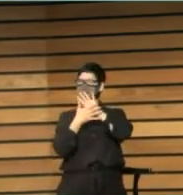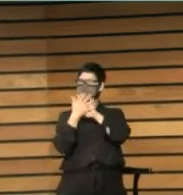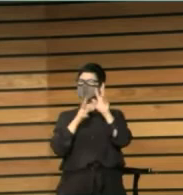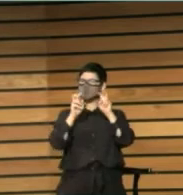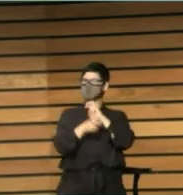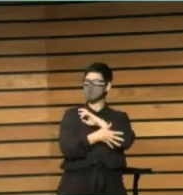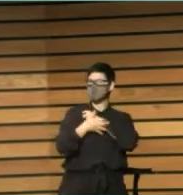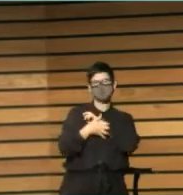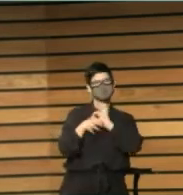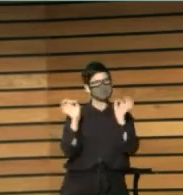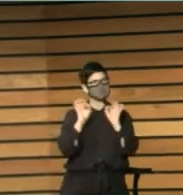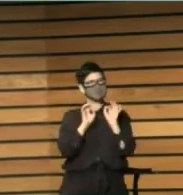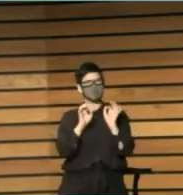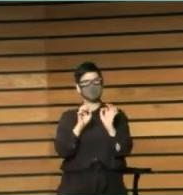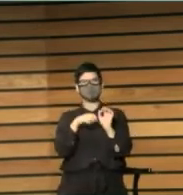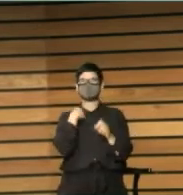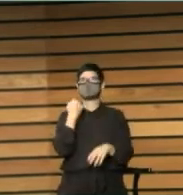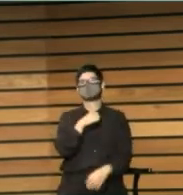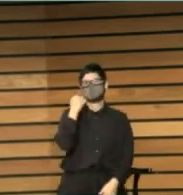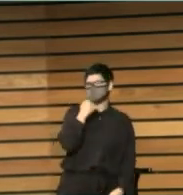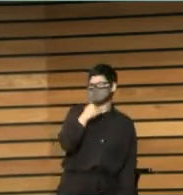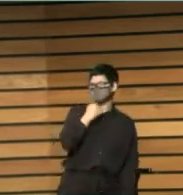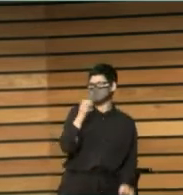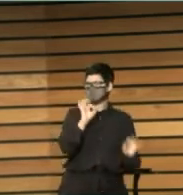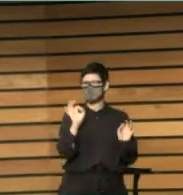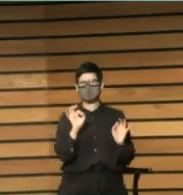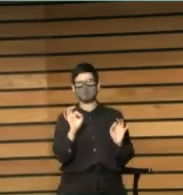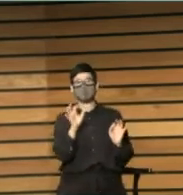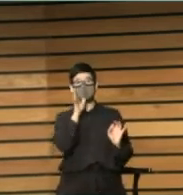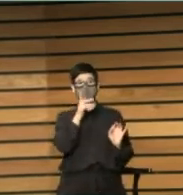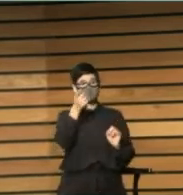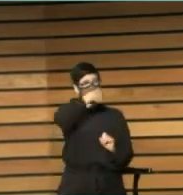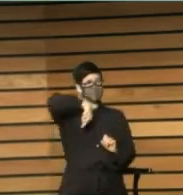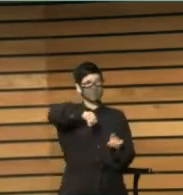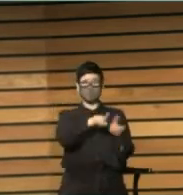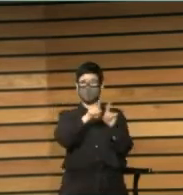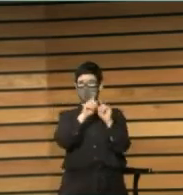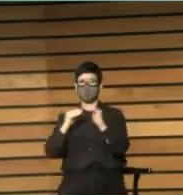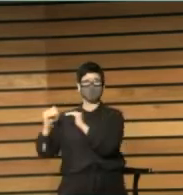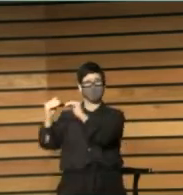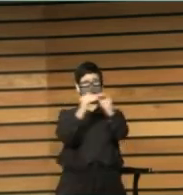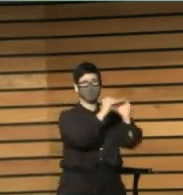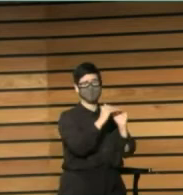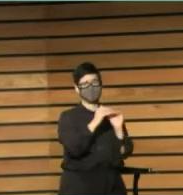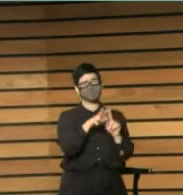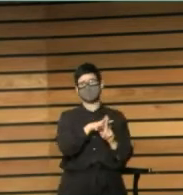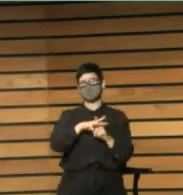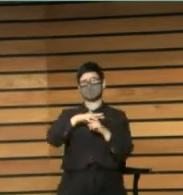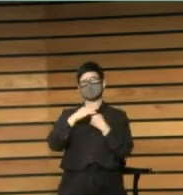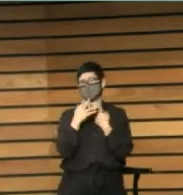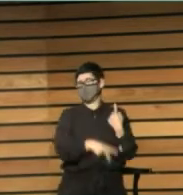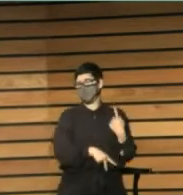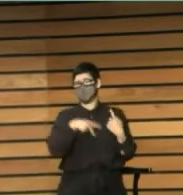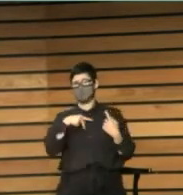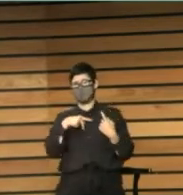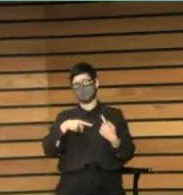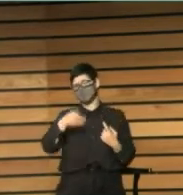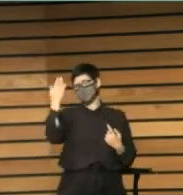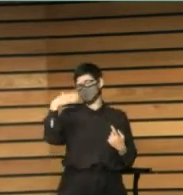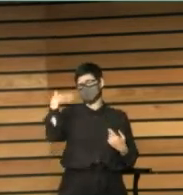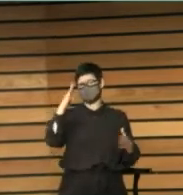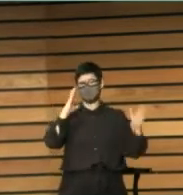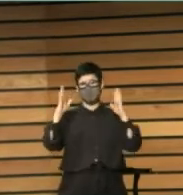quejaba, porque la nuestra era la condición general de aquellos años. La posguerra, a la que nosotros